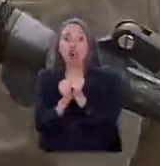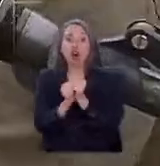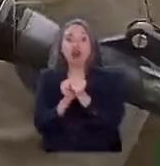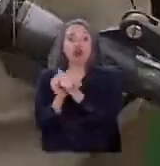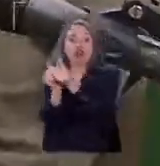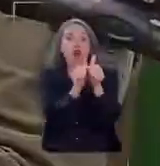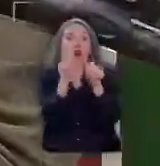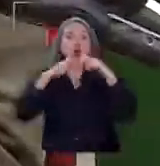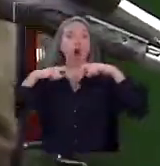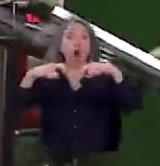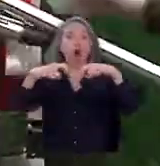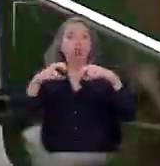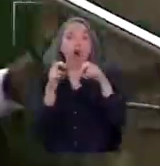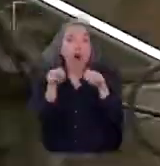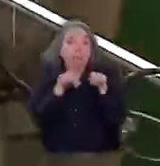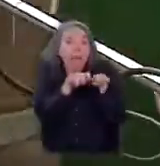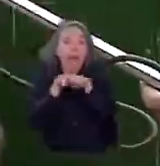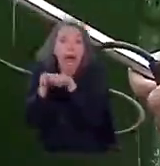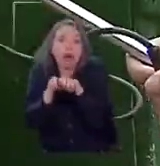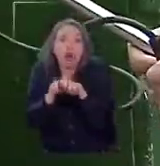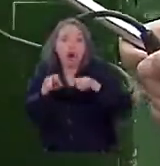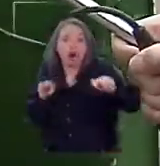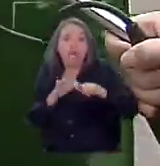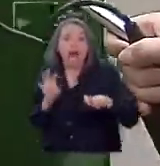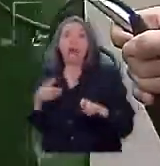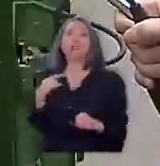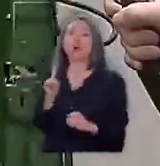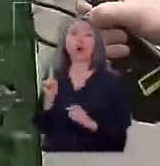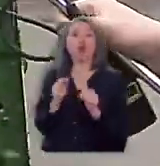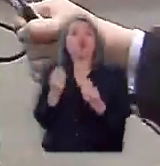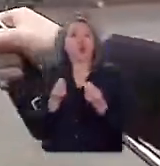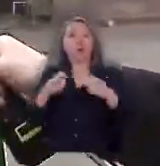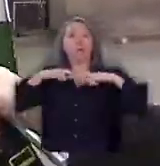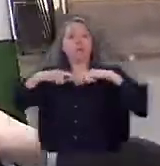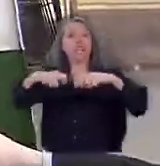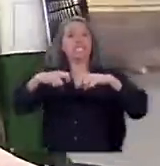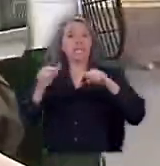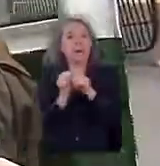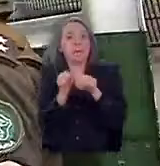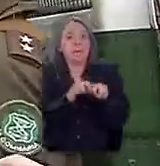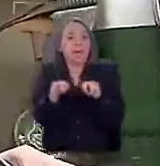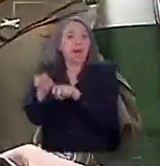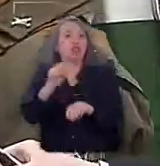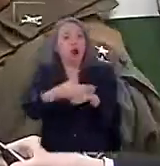miqua distancia social no tengo siquiera distancia socialed